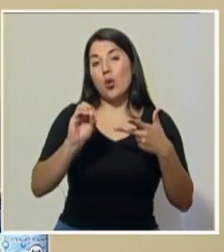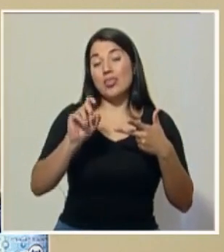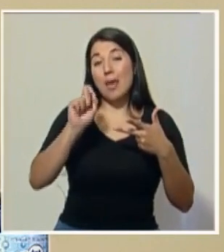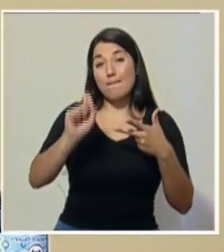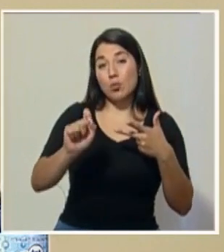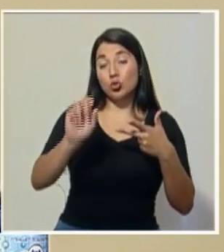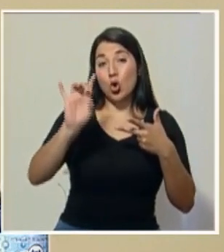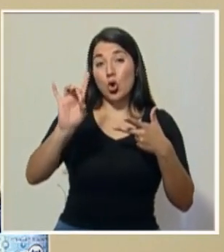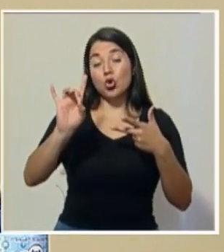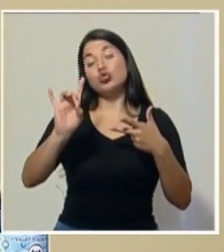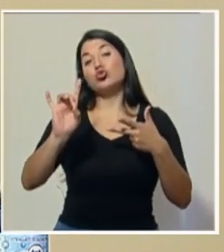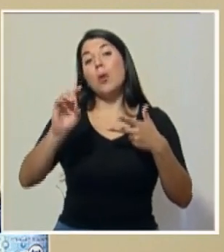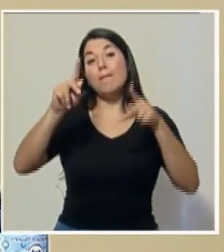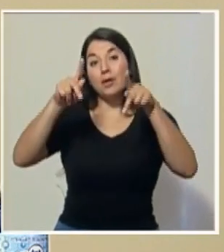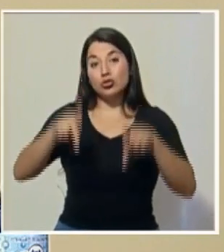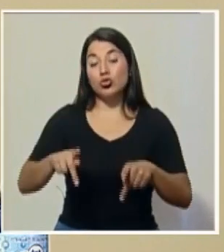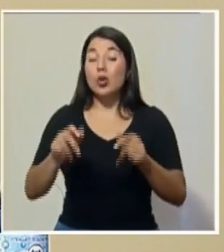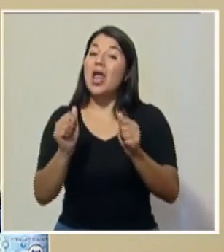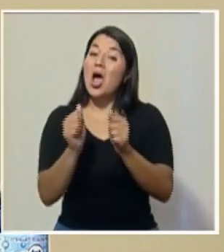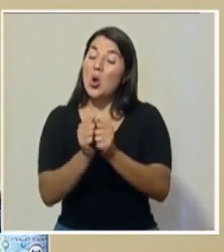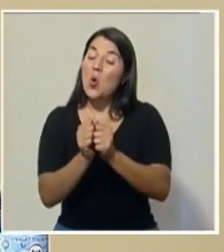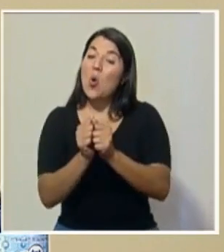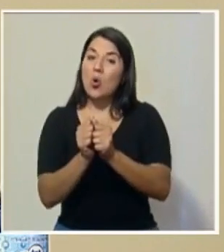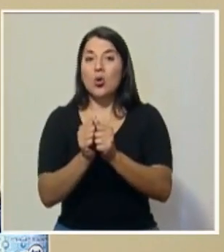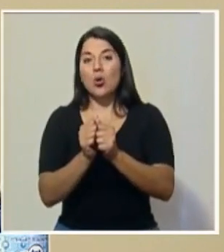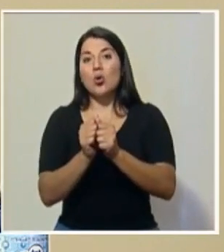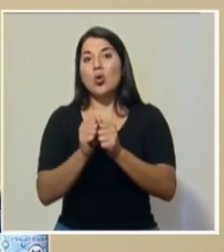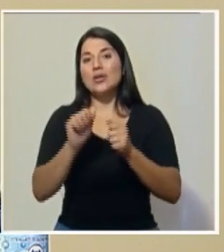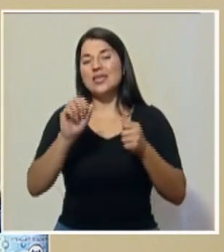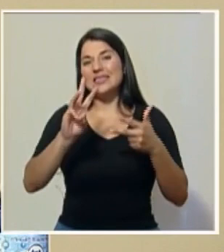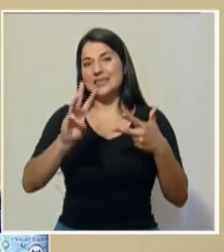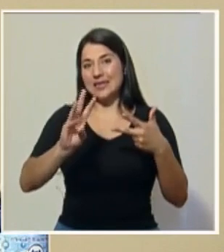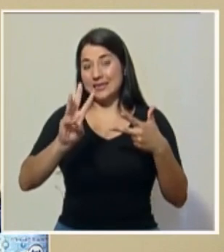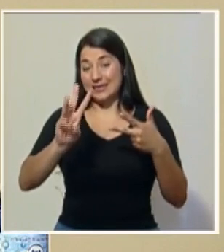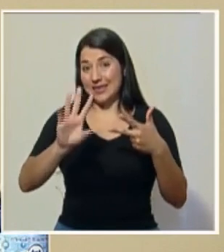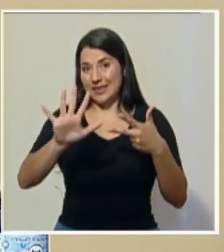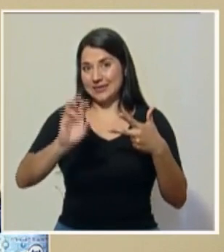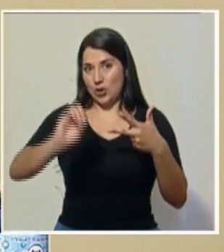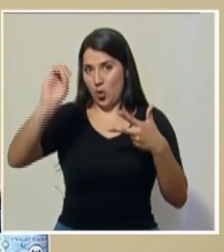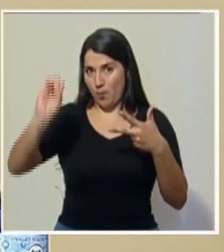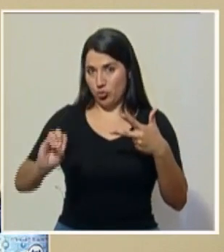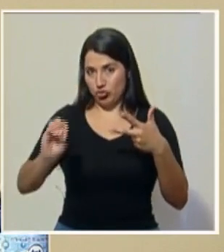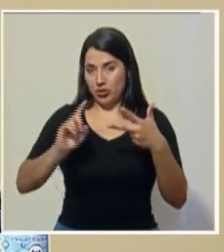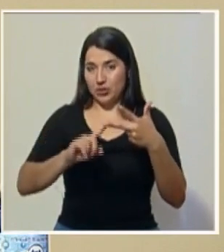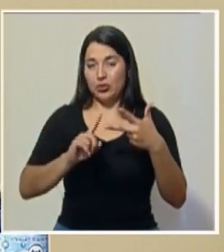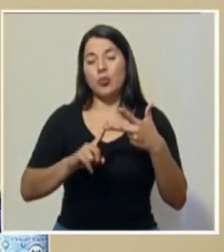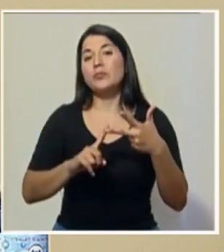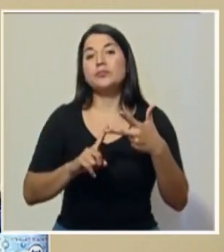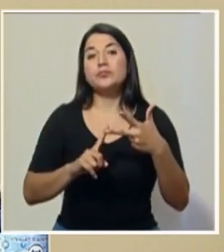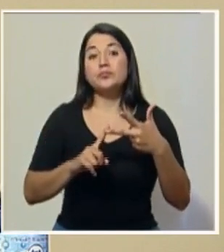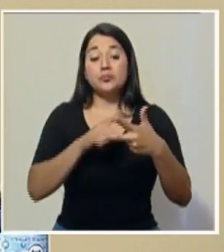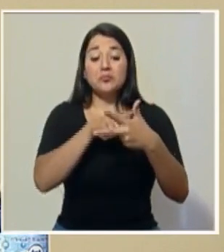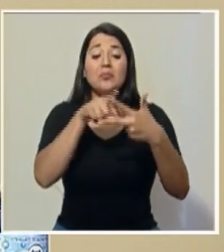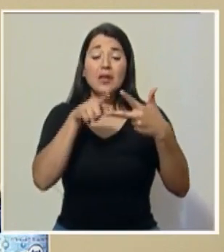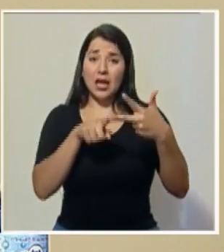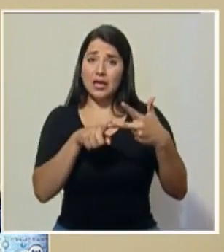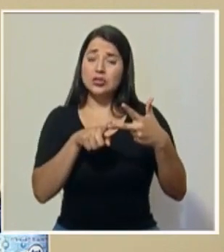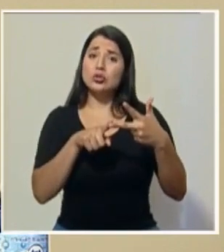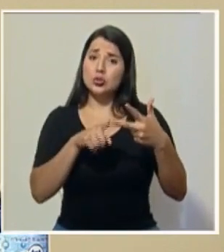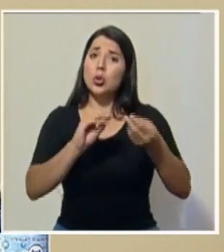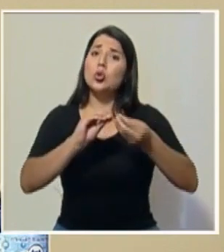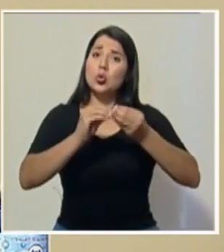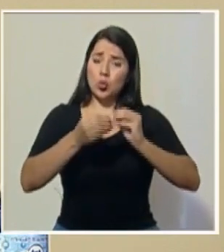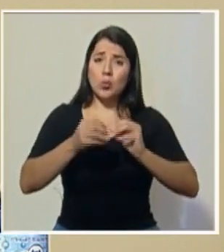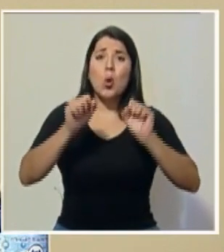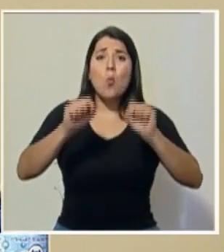150.8 personas con el escenario de 65, o sea, básicamente 151. Como ustedes ven, son números que totalmente son tolerados por